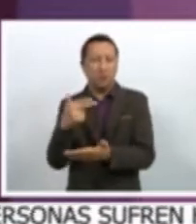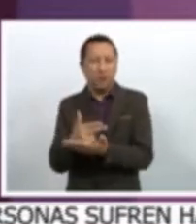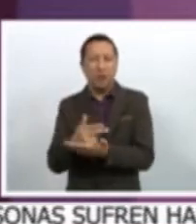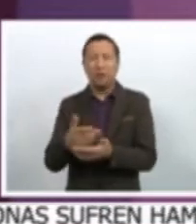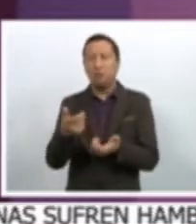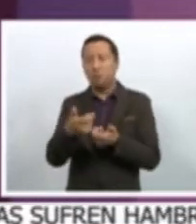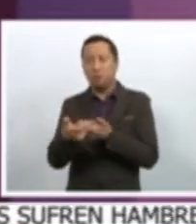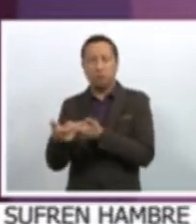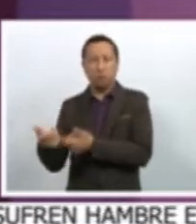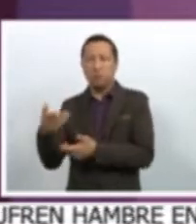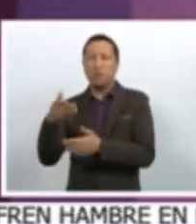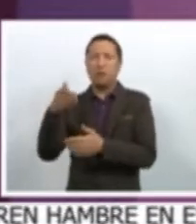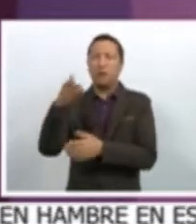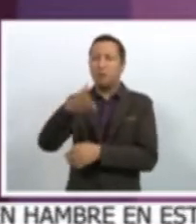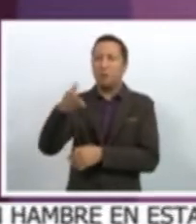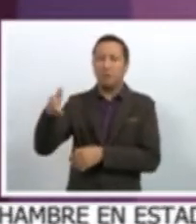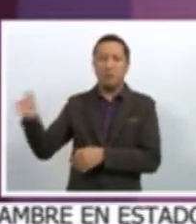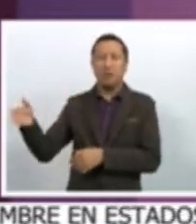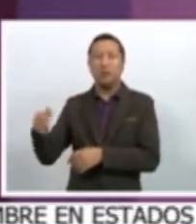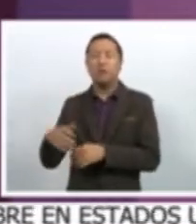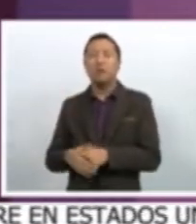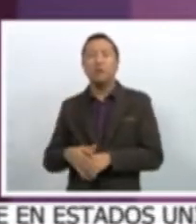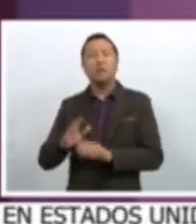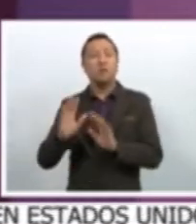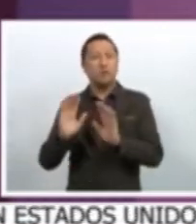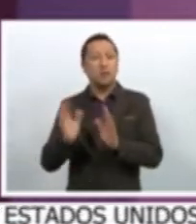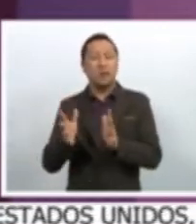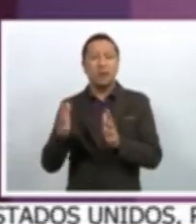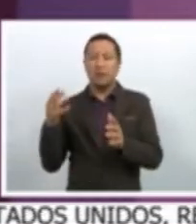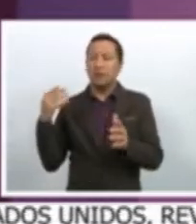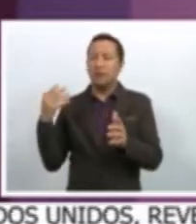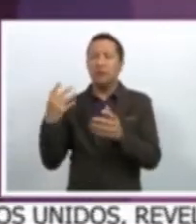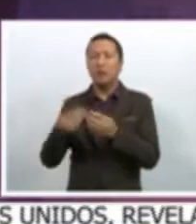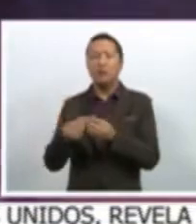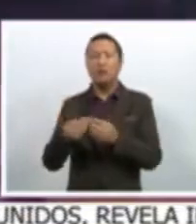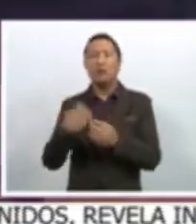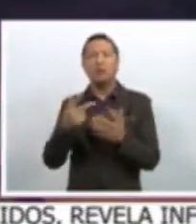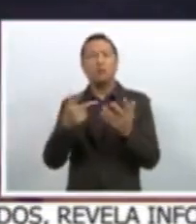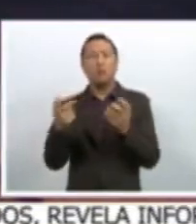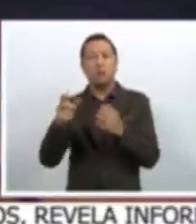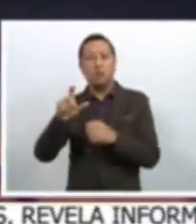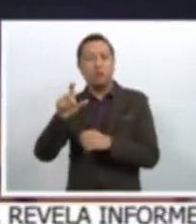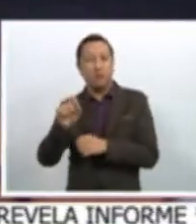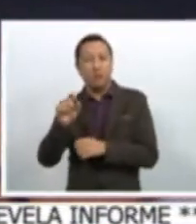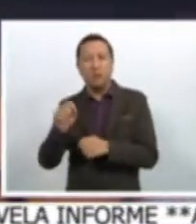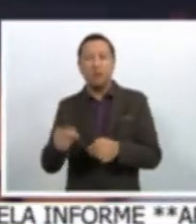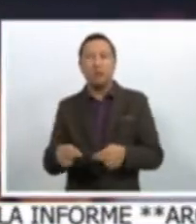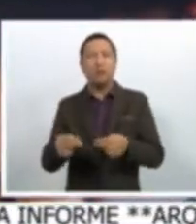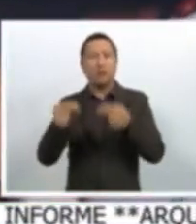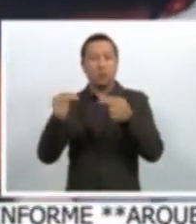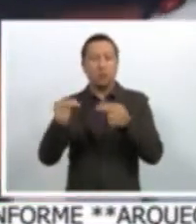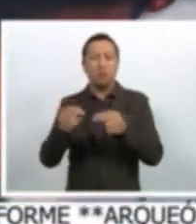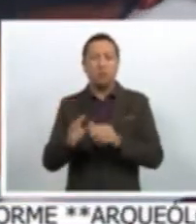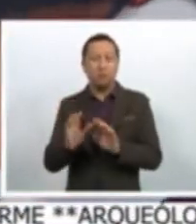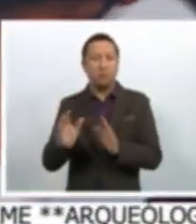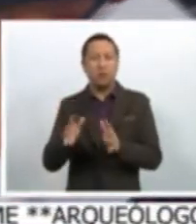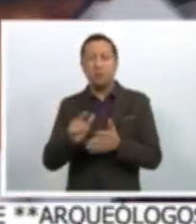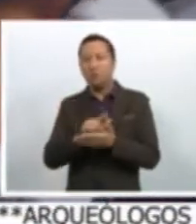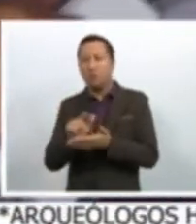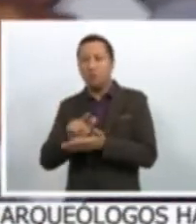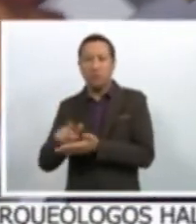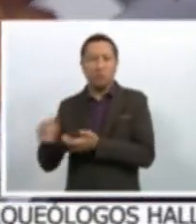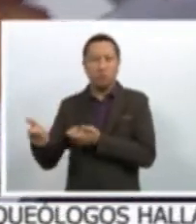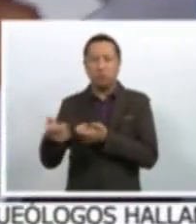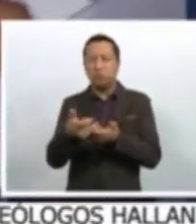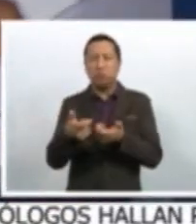vía termonebulización. Llevamos más de 820 negocios desinfectados en lo que va de que empezó este proyecto de las brigadas anti-COVID,